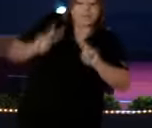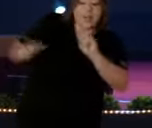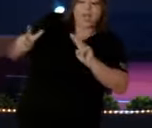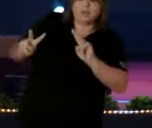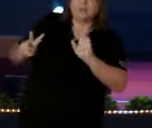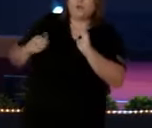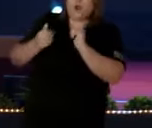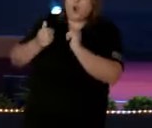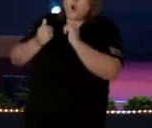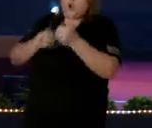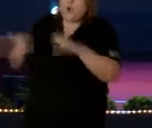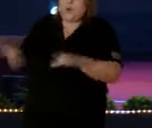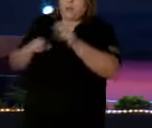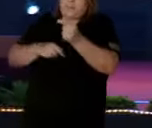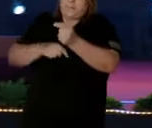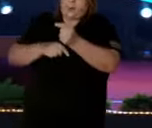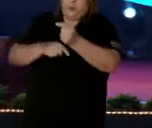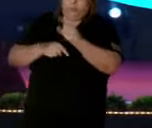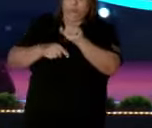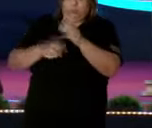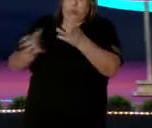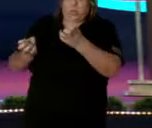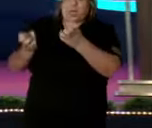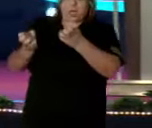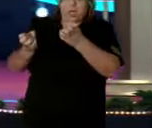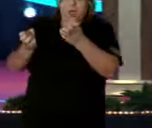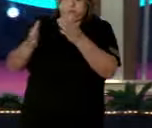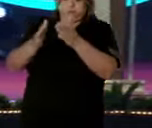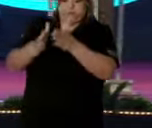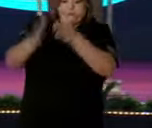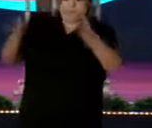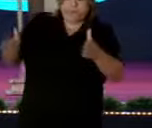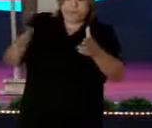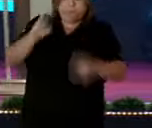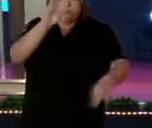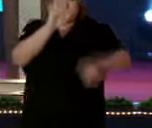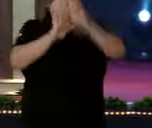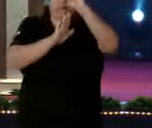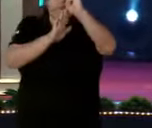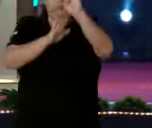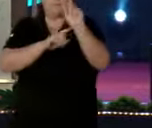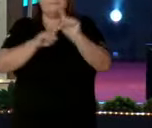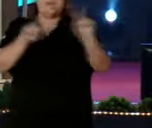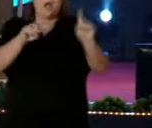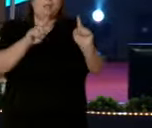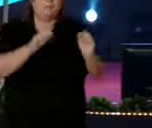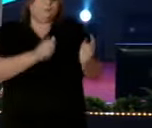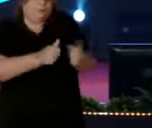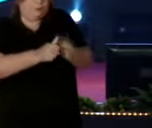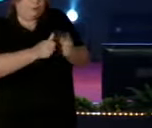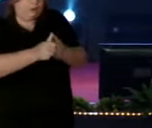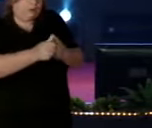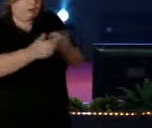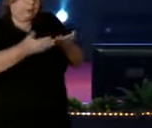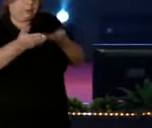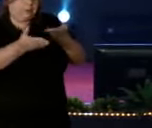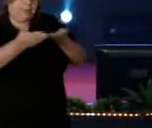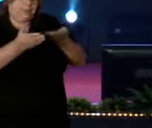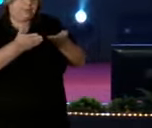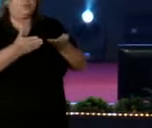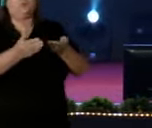Alaba. Y el que quiera ser grande entre vosotros sea vuestro servidor. Y esa es la realidad, nunca vamos a dejar